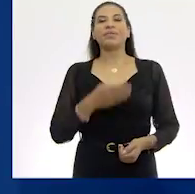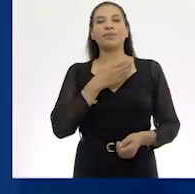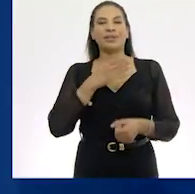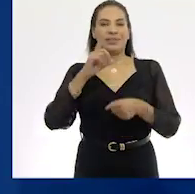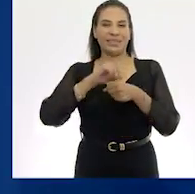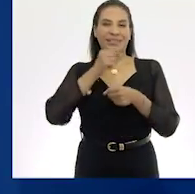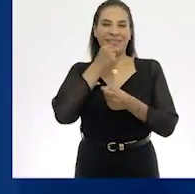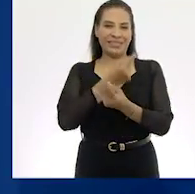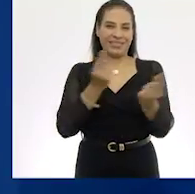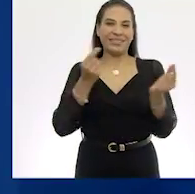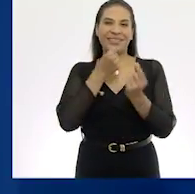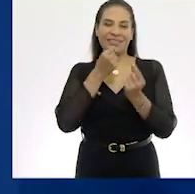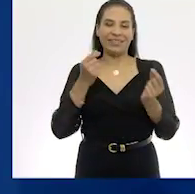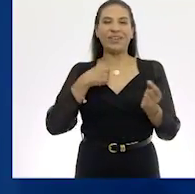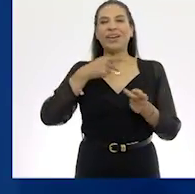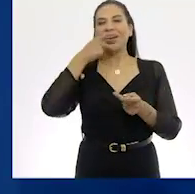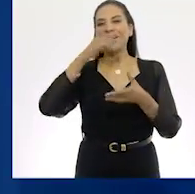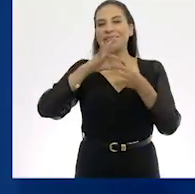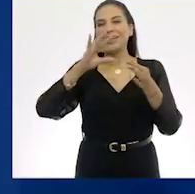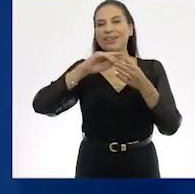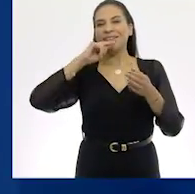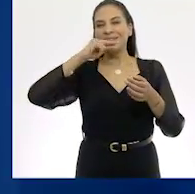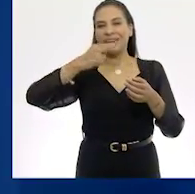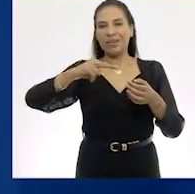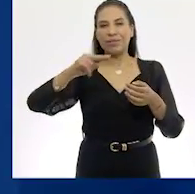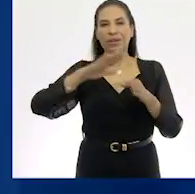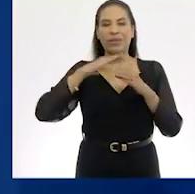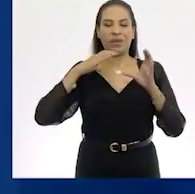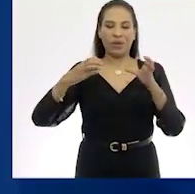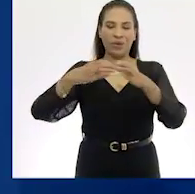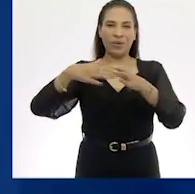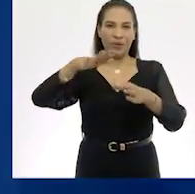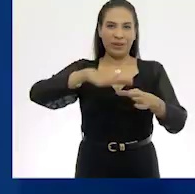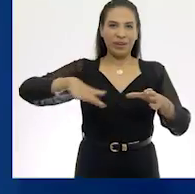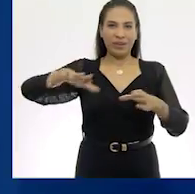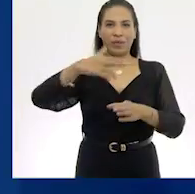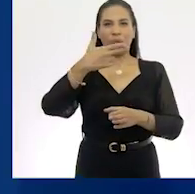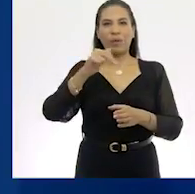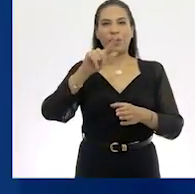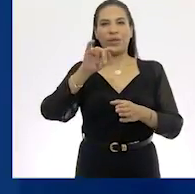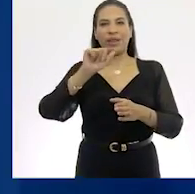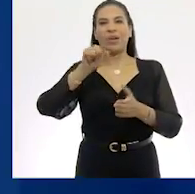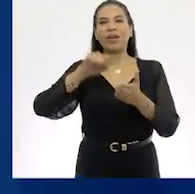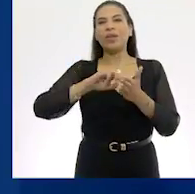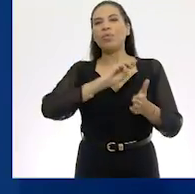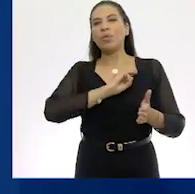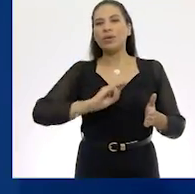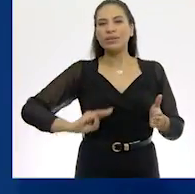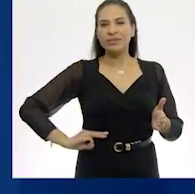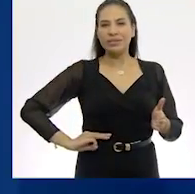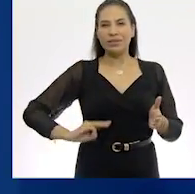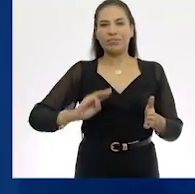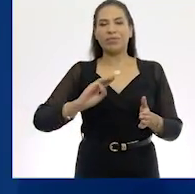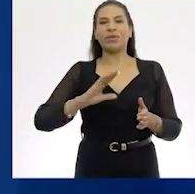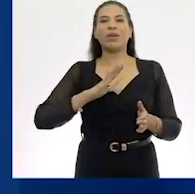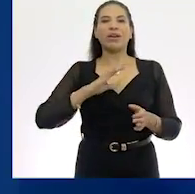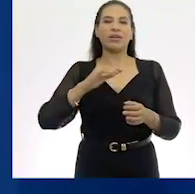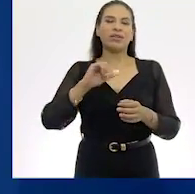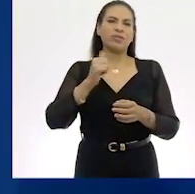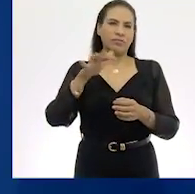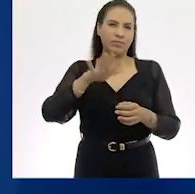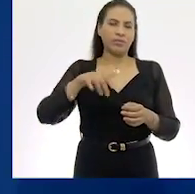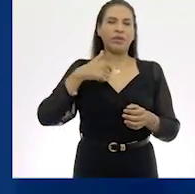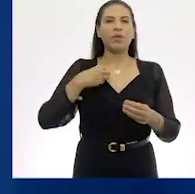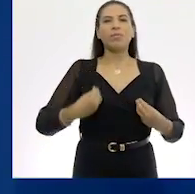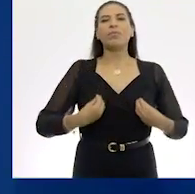Cruz. Les hablo en el idioma náhuatl. Soy originario de una comunidad que se llama Huautla, en el municipio Tamaño Primero de Huautla, Hidalgo.